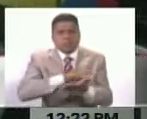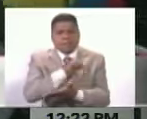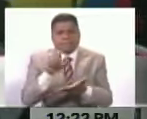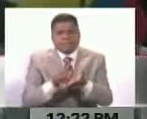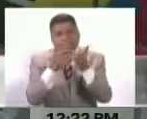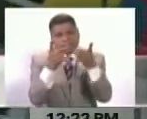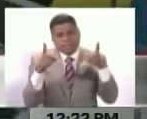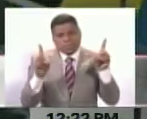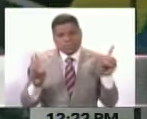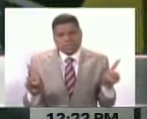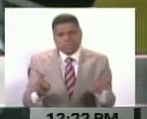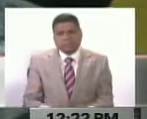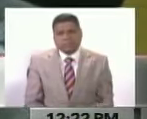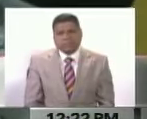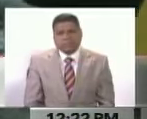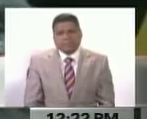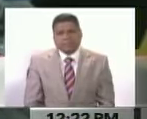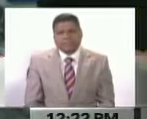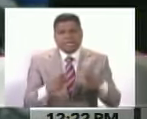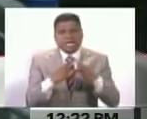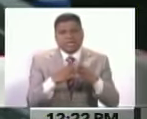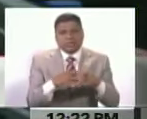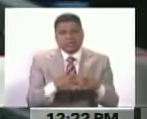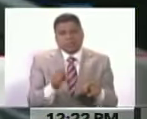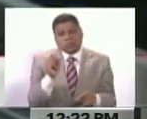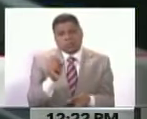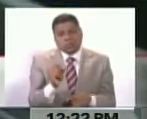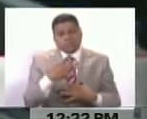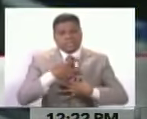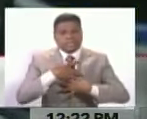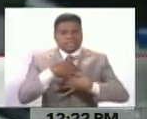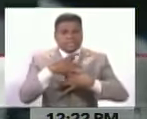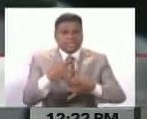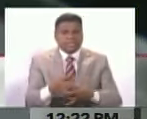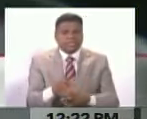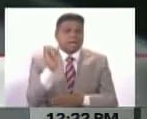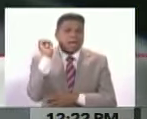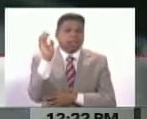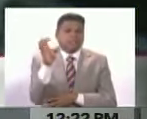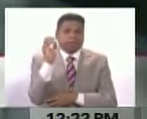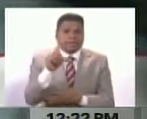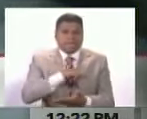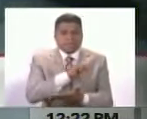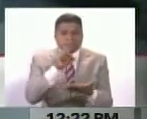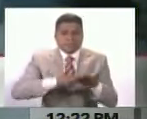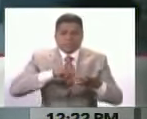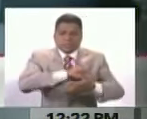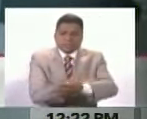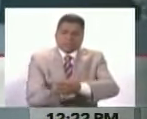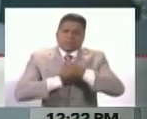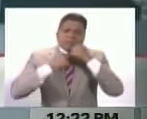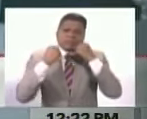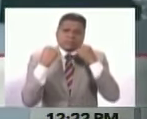democratizado. A todos nos interesa una Asamblea General fortalecida,